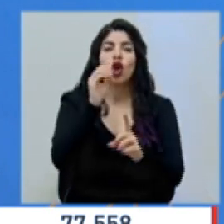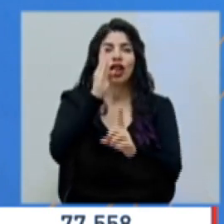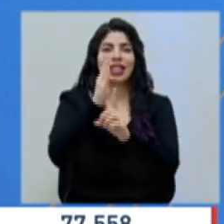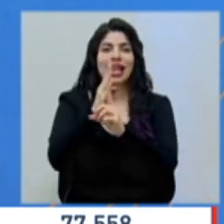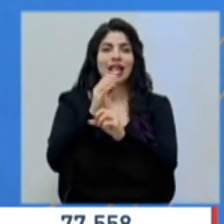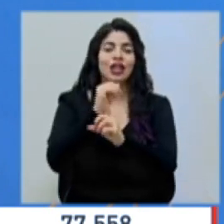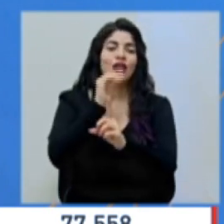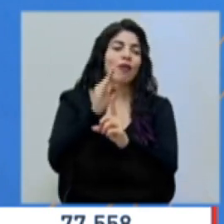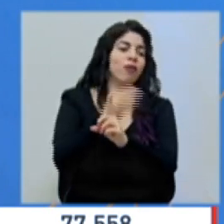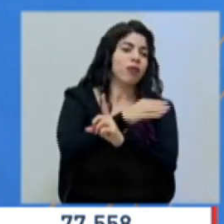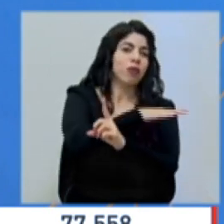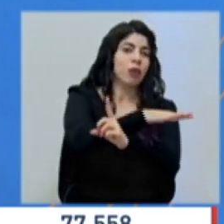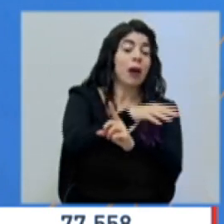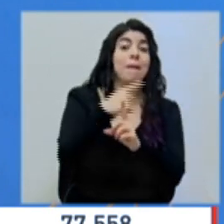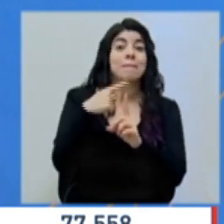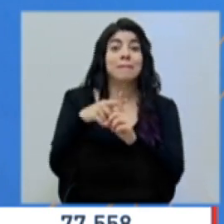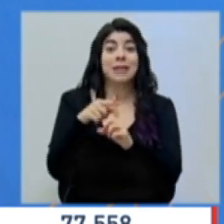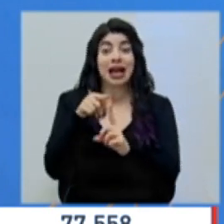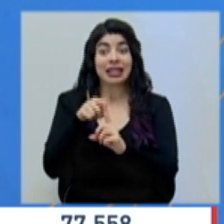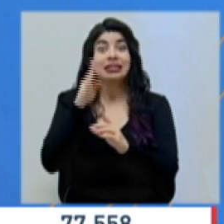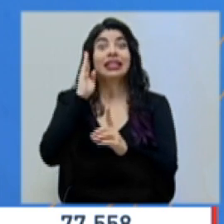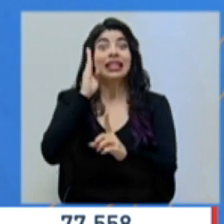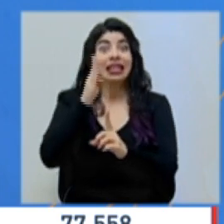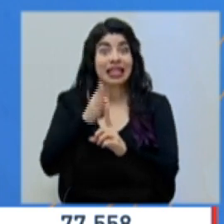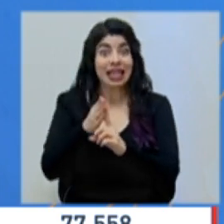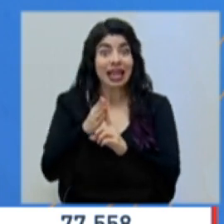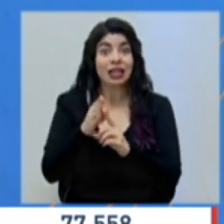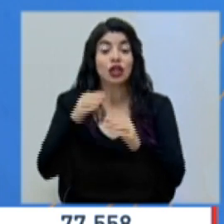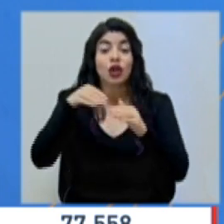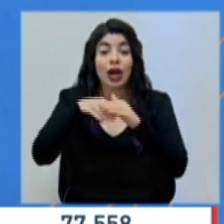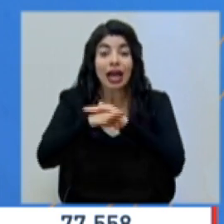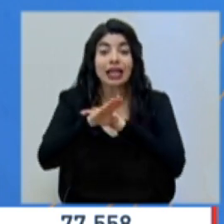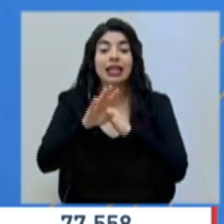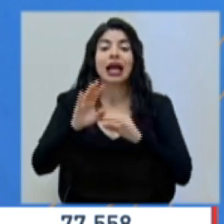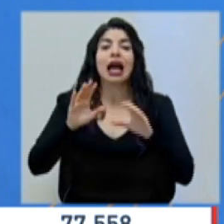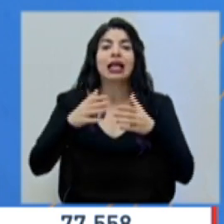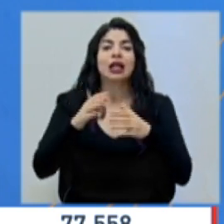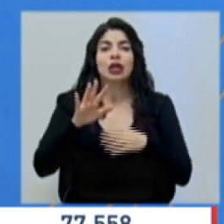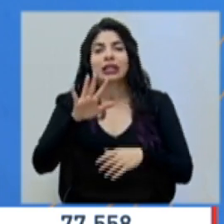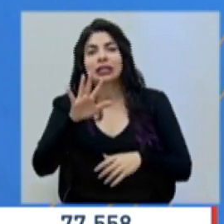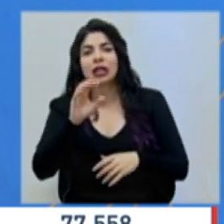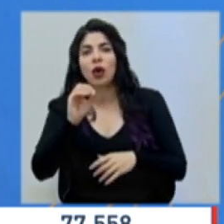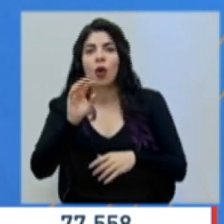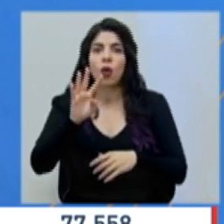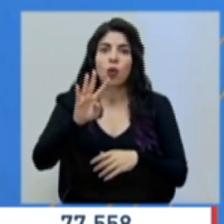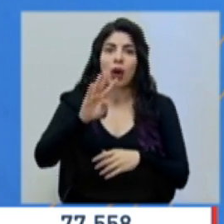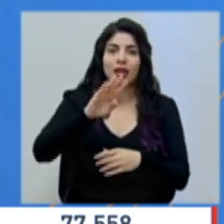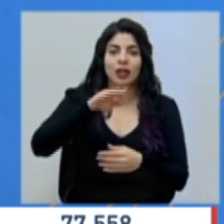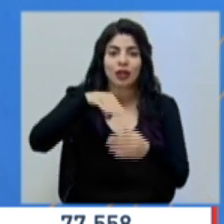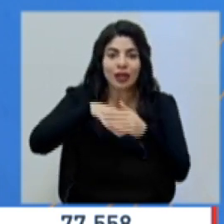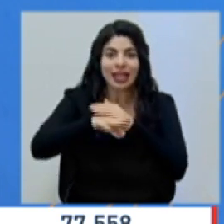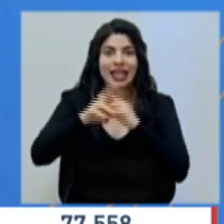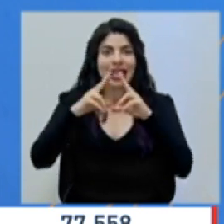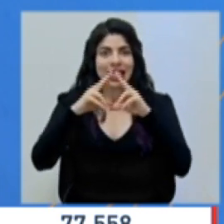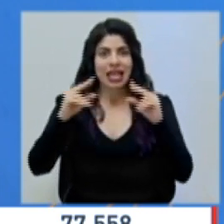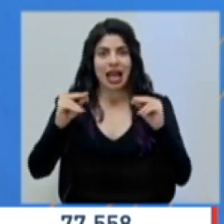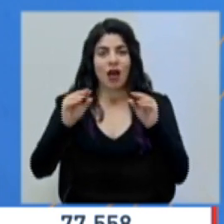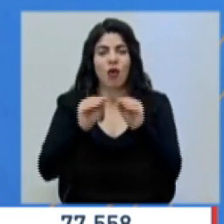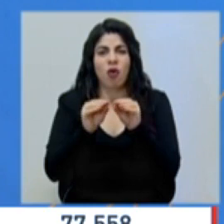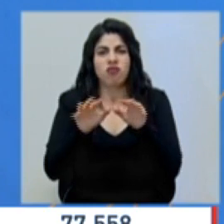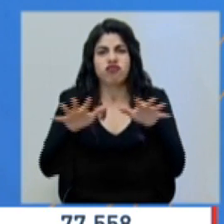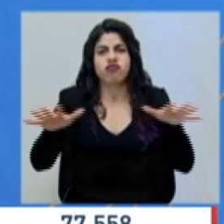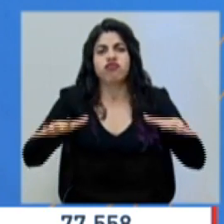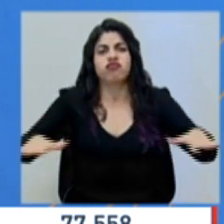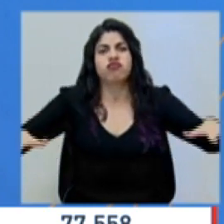como categoría 5, entrando como categoría 4 en Nicaragua y afectando toda la parte central de Centroamérica. Así